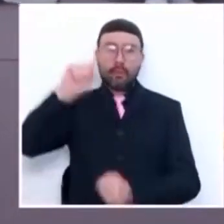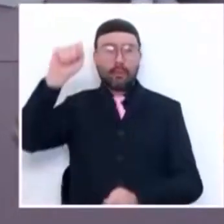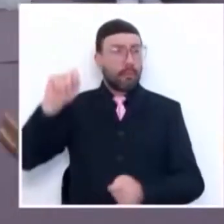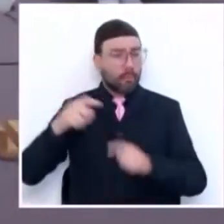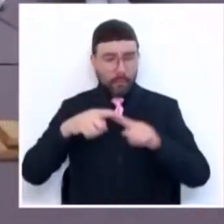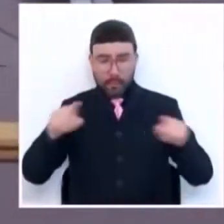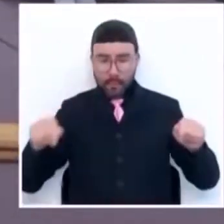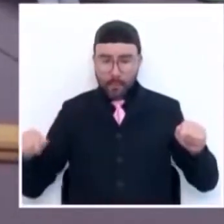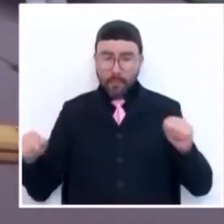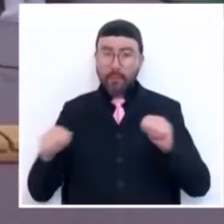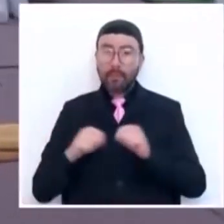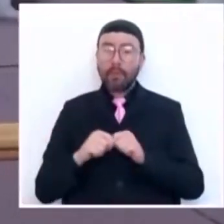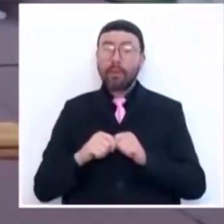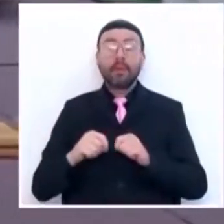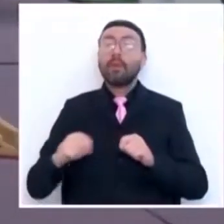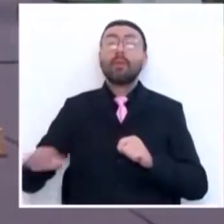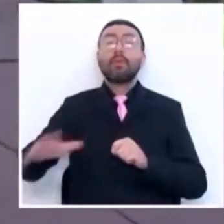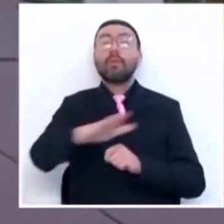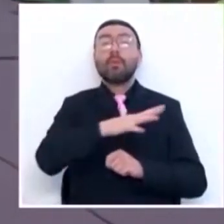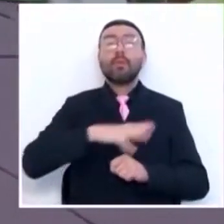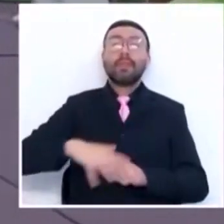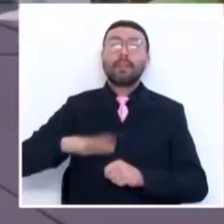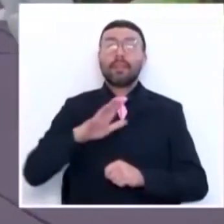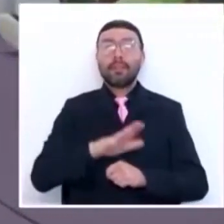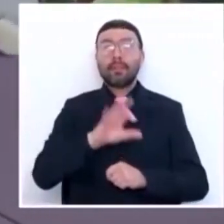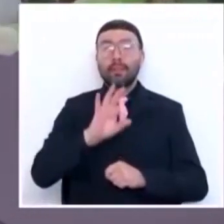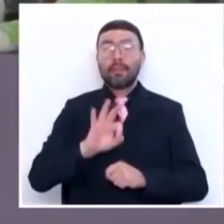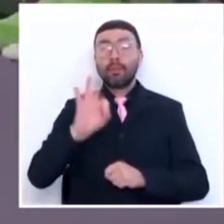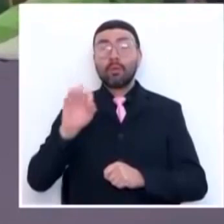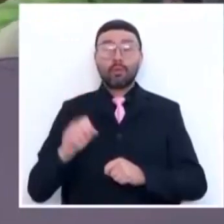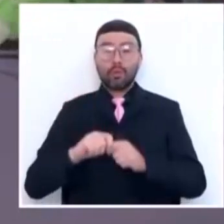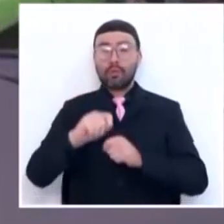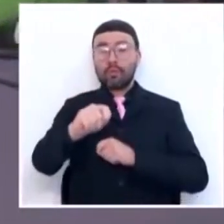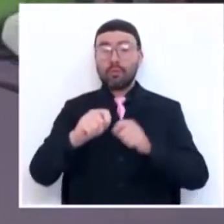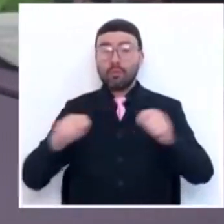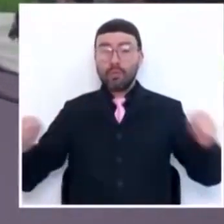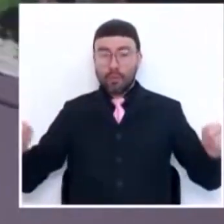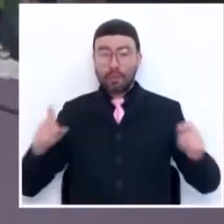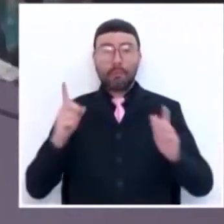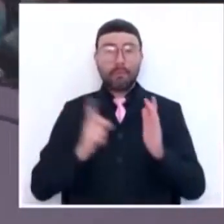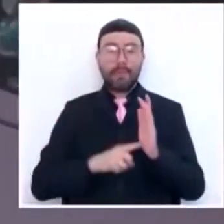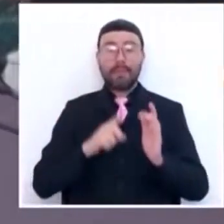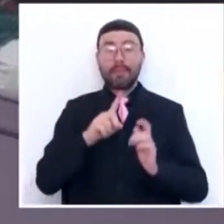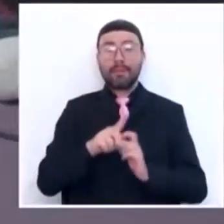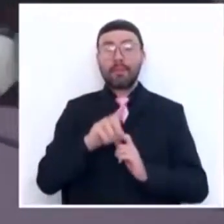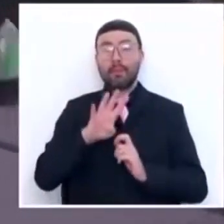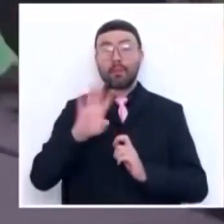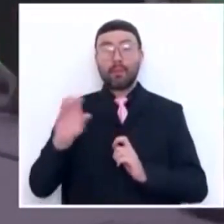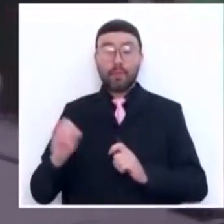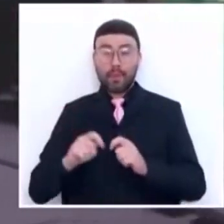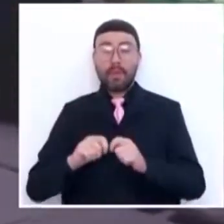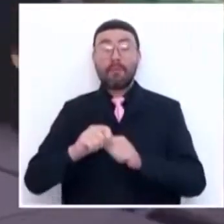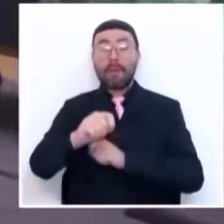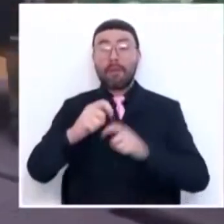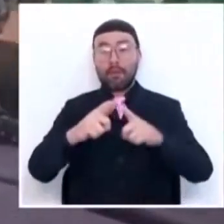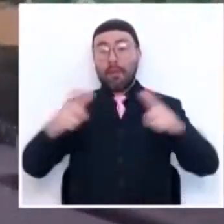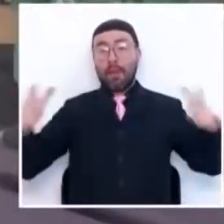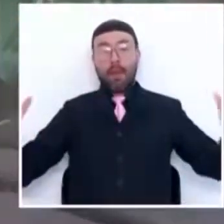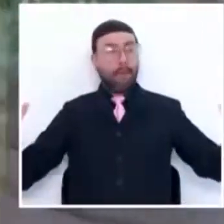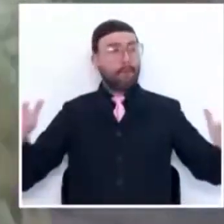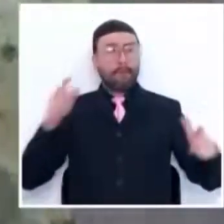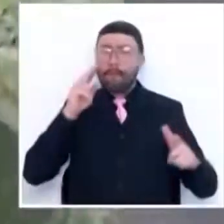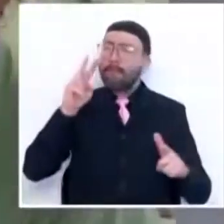de 538 metros cuadrados y más de 1.100 metros cuadrados de techo. Imagínese, ahí al fondo ven las piedras y